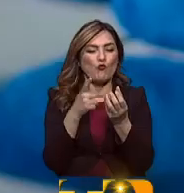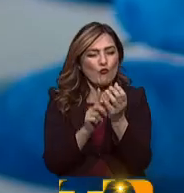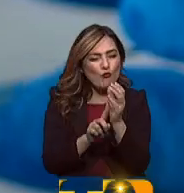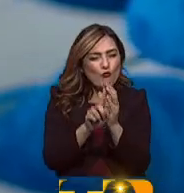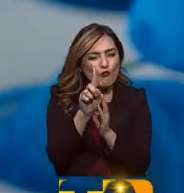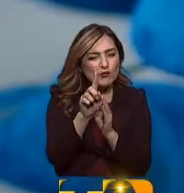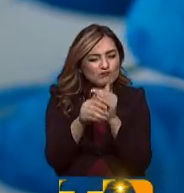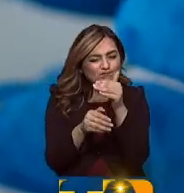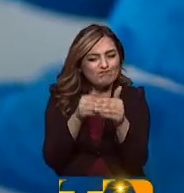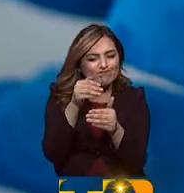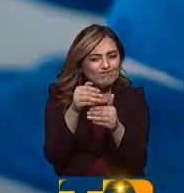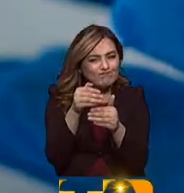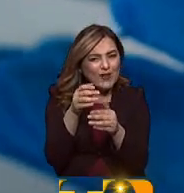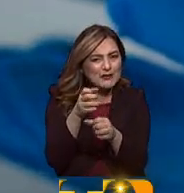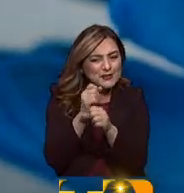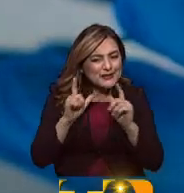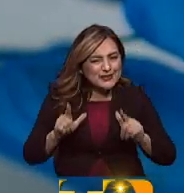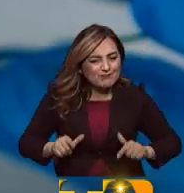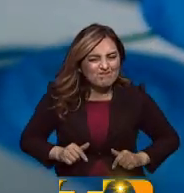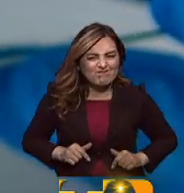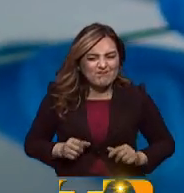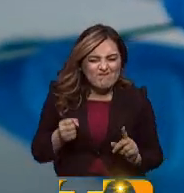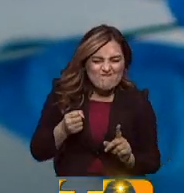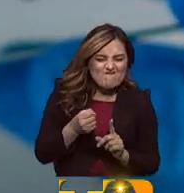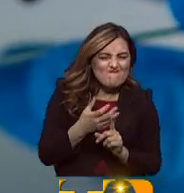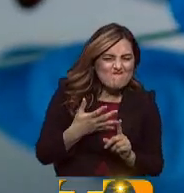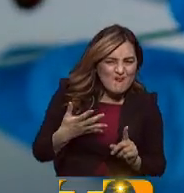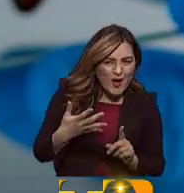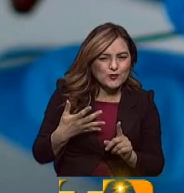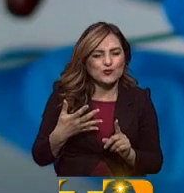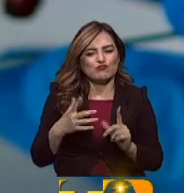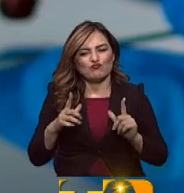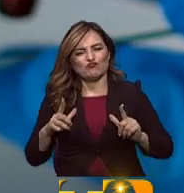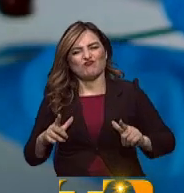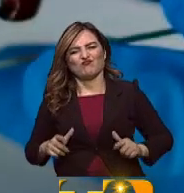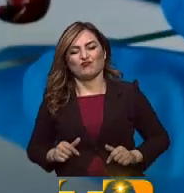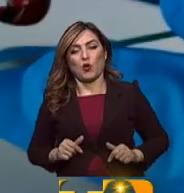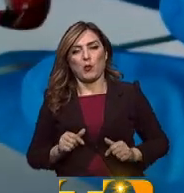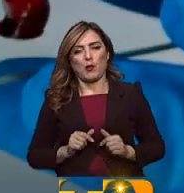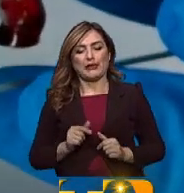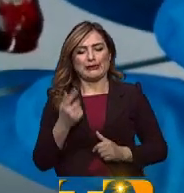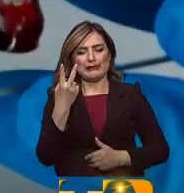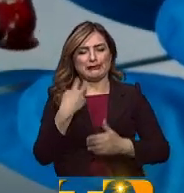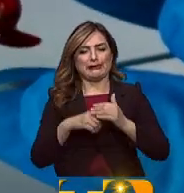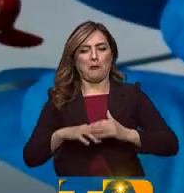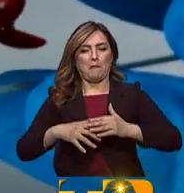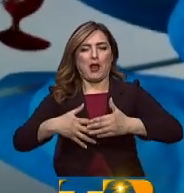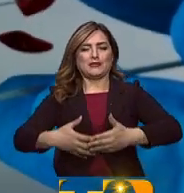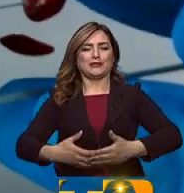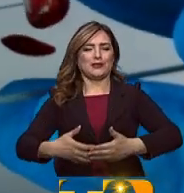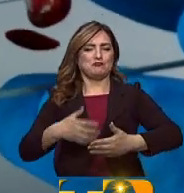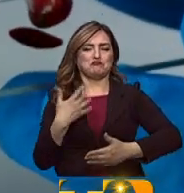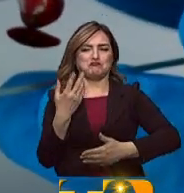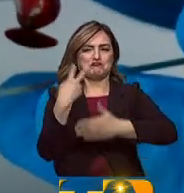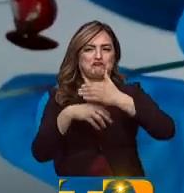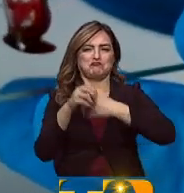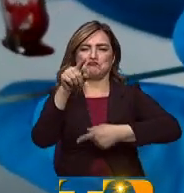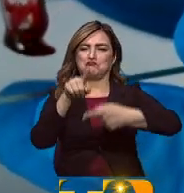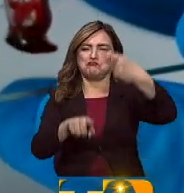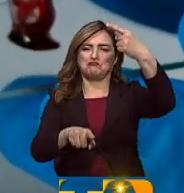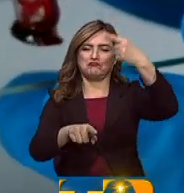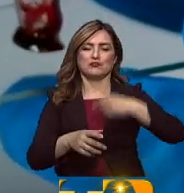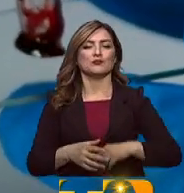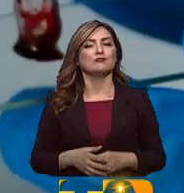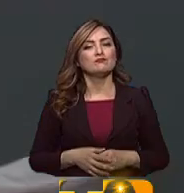recuperación y esto puede afectar la fertilidad. En la revista Nature Reviews de Urology, este estudio resalta que